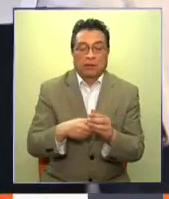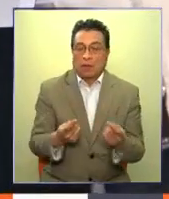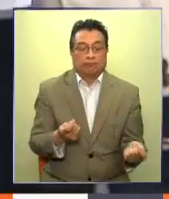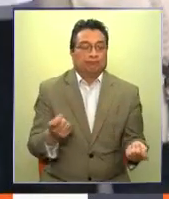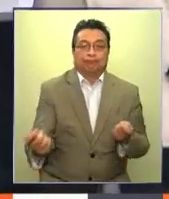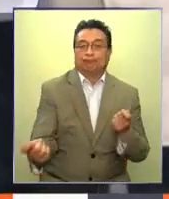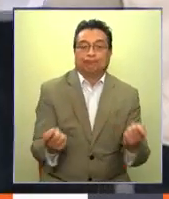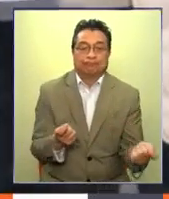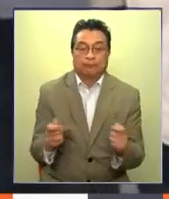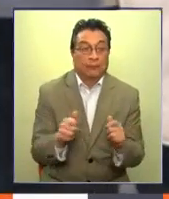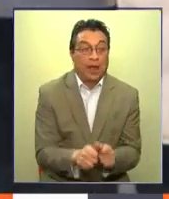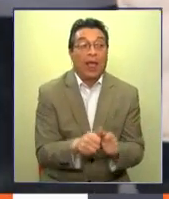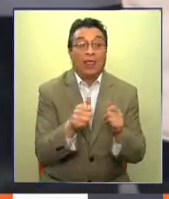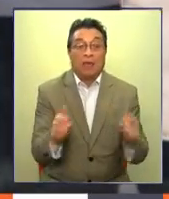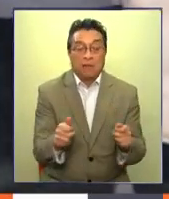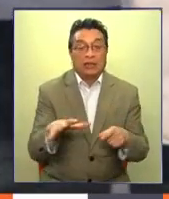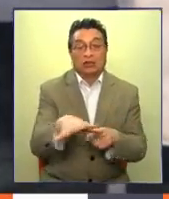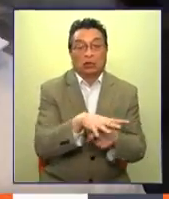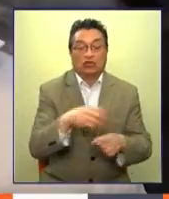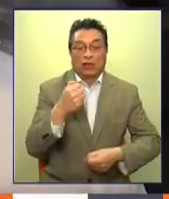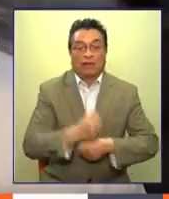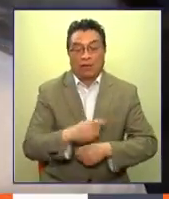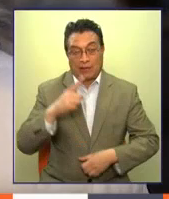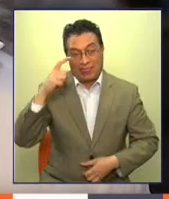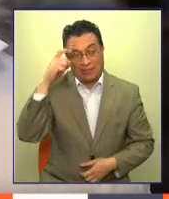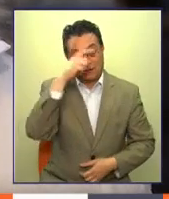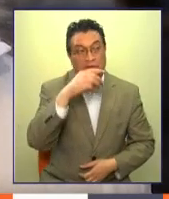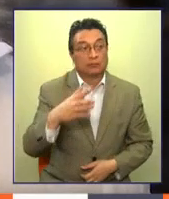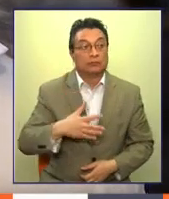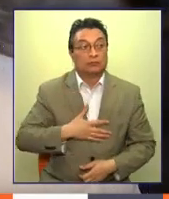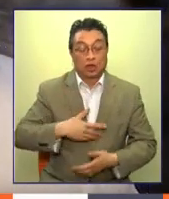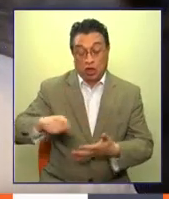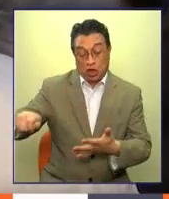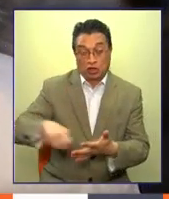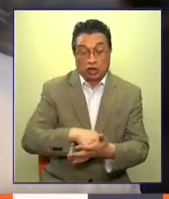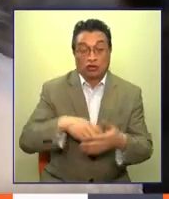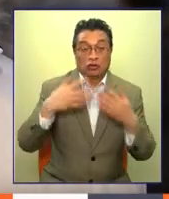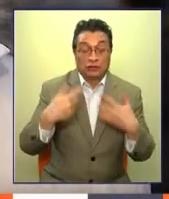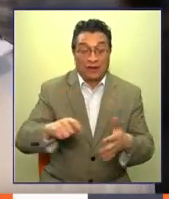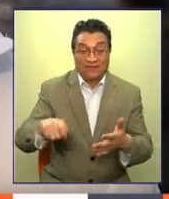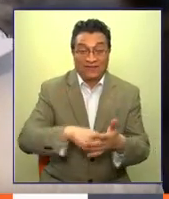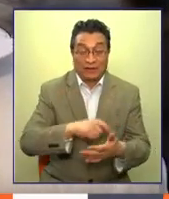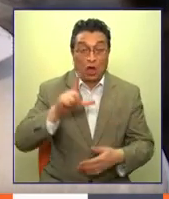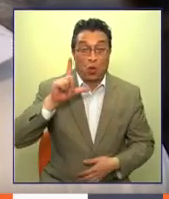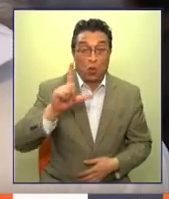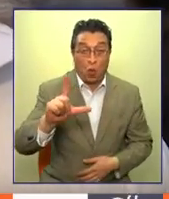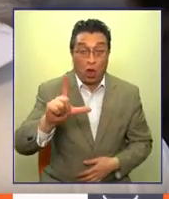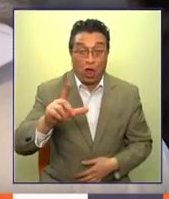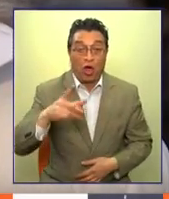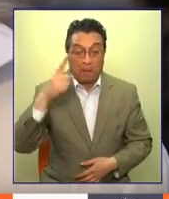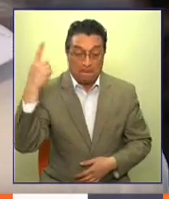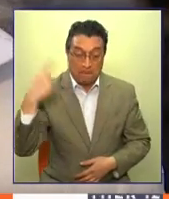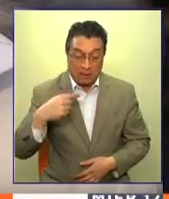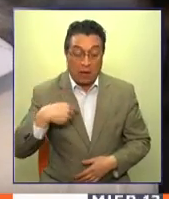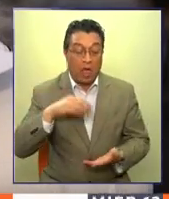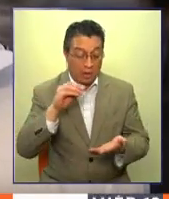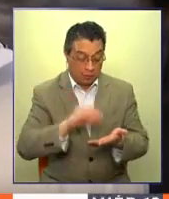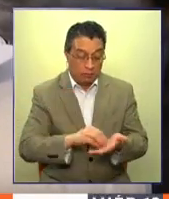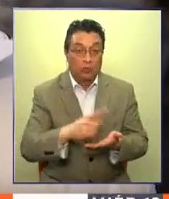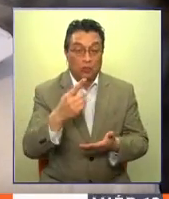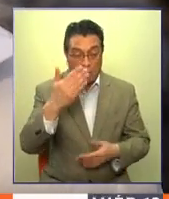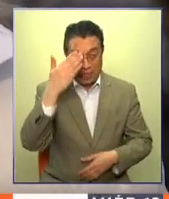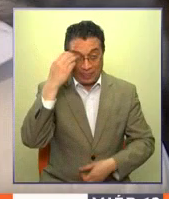más considerando las condiciones de trabajo. Por contrato que nos hicieron firmar en el mes de julio, estipula una jornada